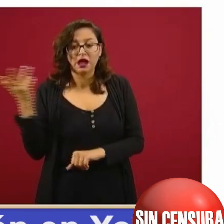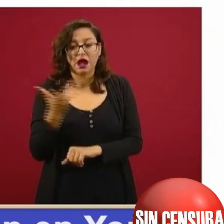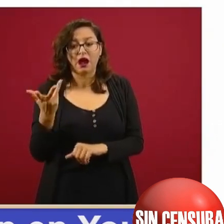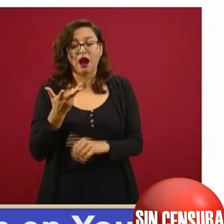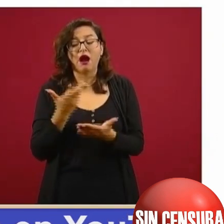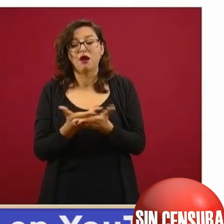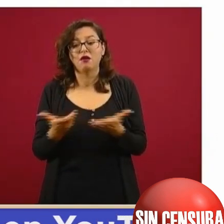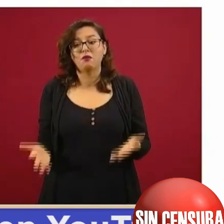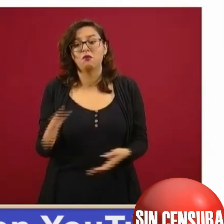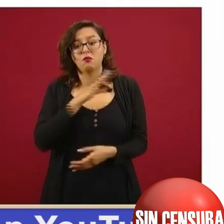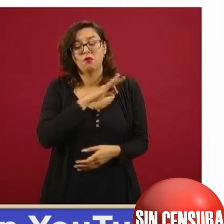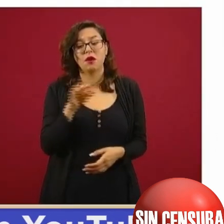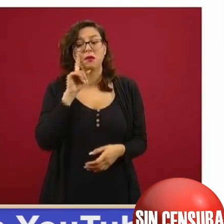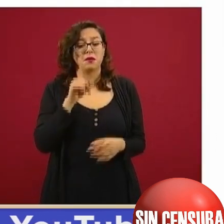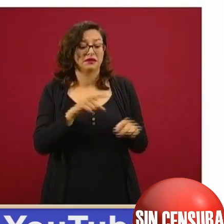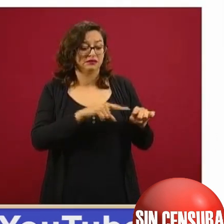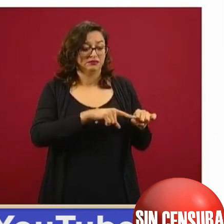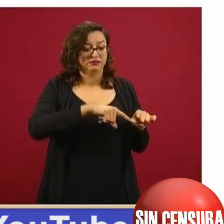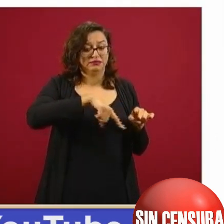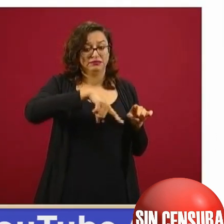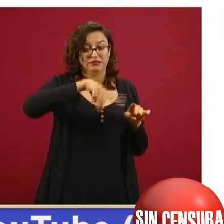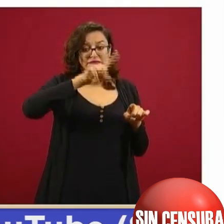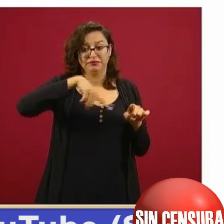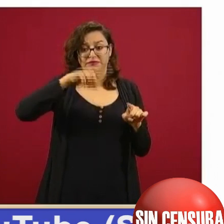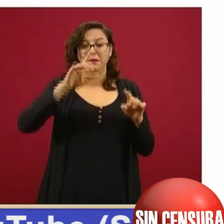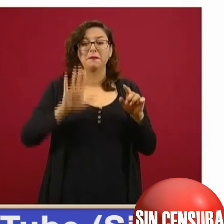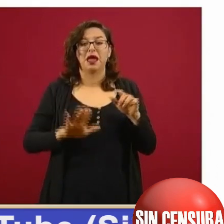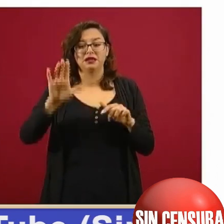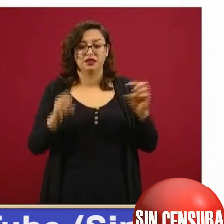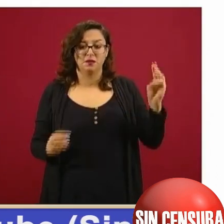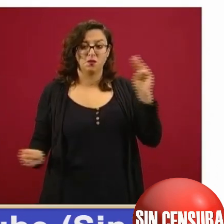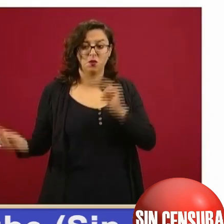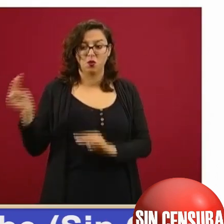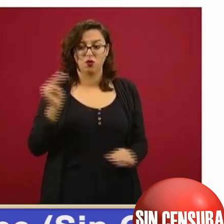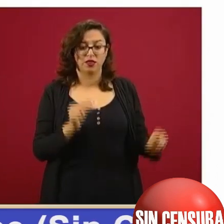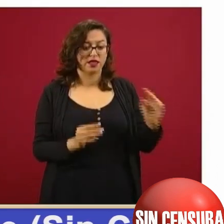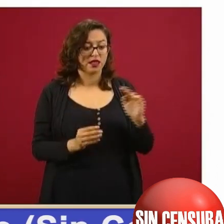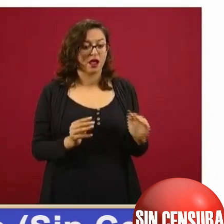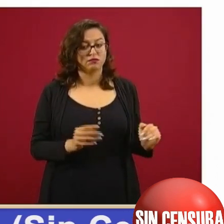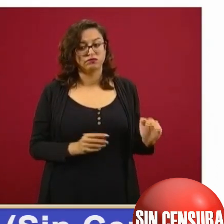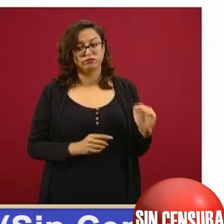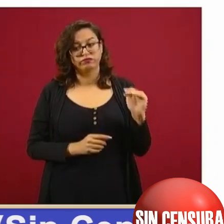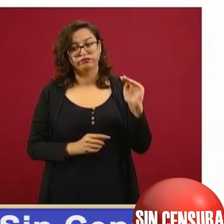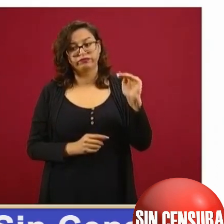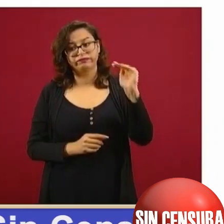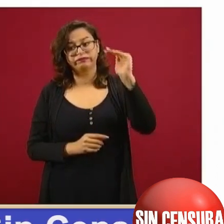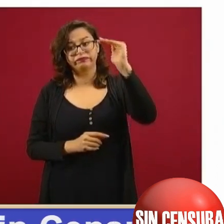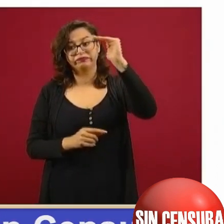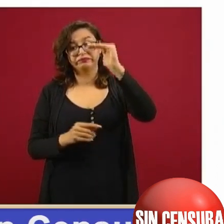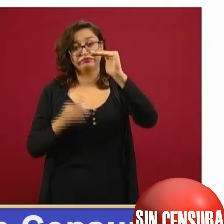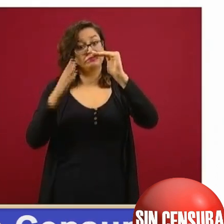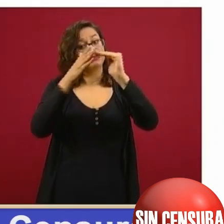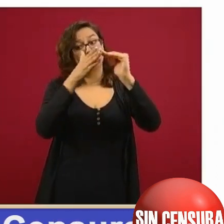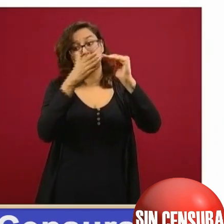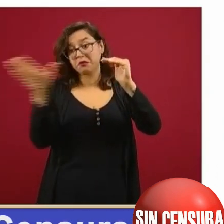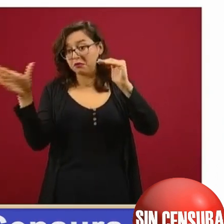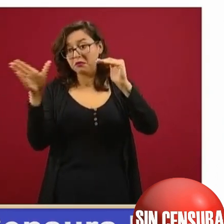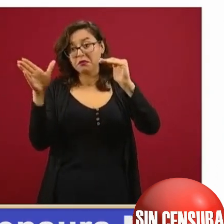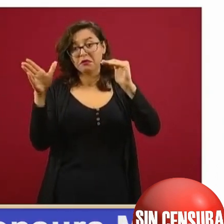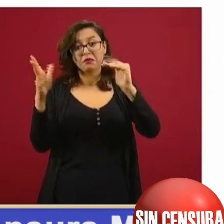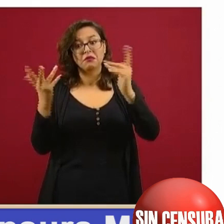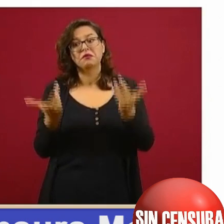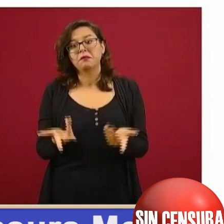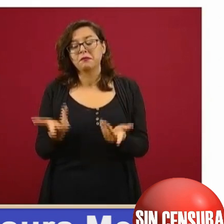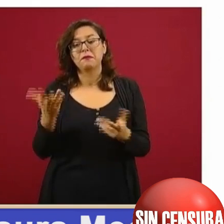esta gráfica que parece una montaña, en adelante, desde ese punto en adelante, todavía